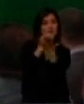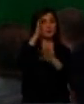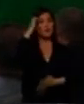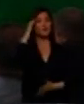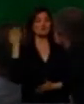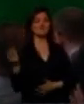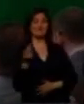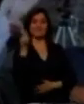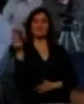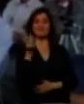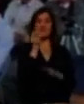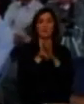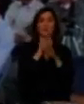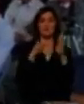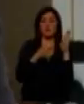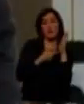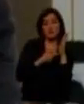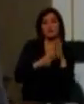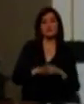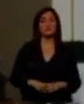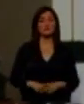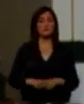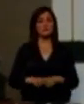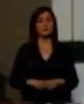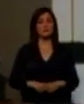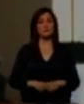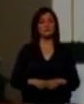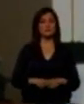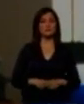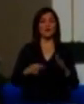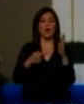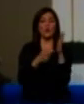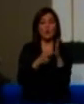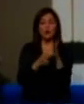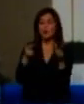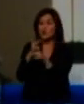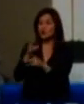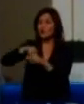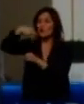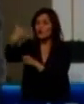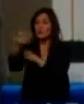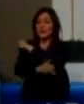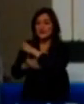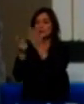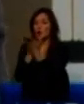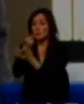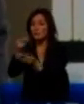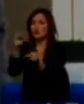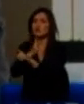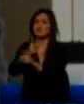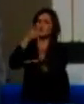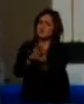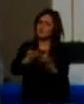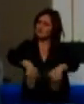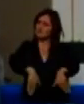a los jóvenes que hablaron de impuestos. Tienes que eliminar salvaguardias, ¿por qué? Porque es una sobretasa, es un sobreimpuesto. Tienes que eliminar